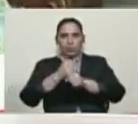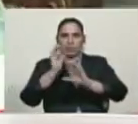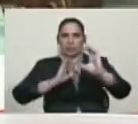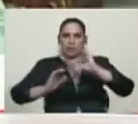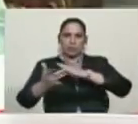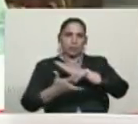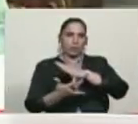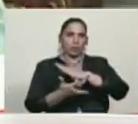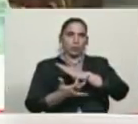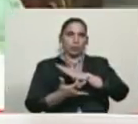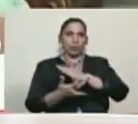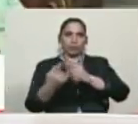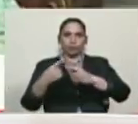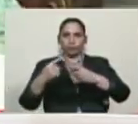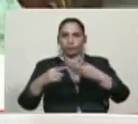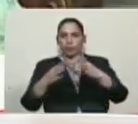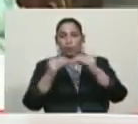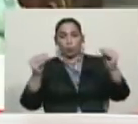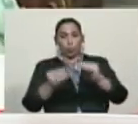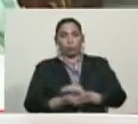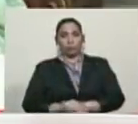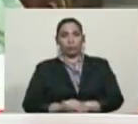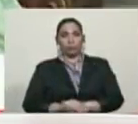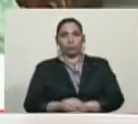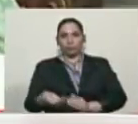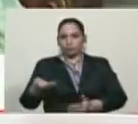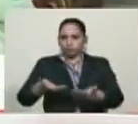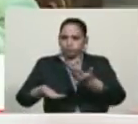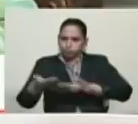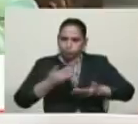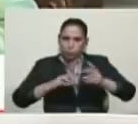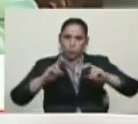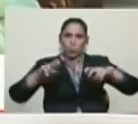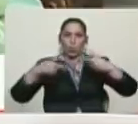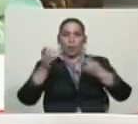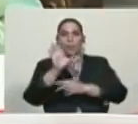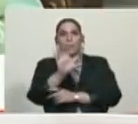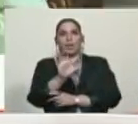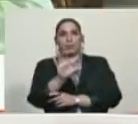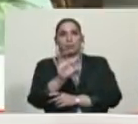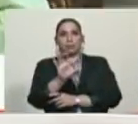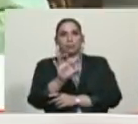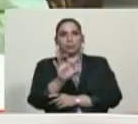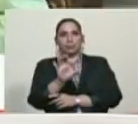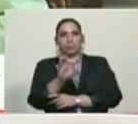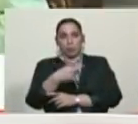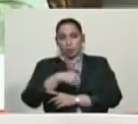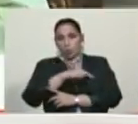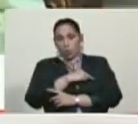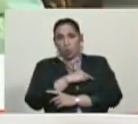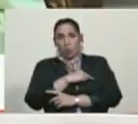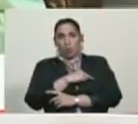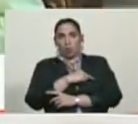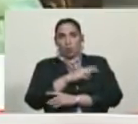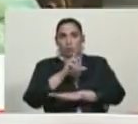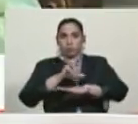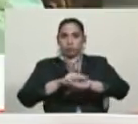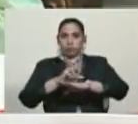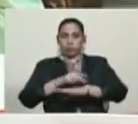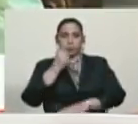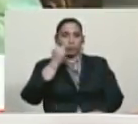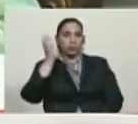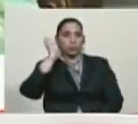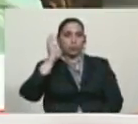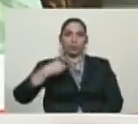tecnología en todo articular un nuevo país nosotros doctores doctora